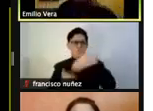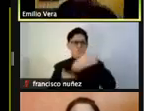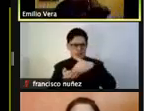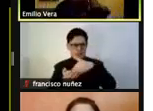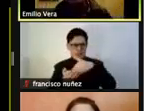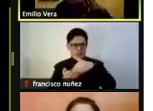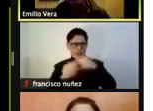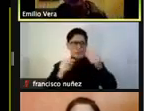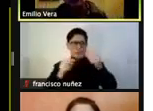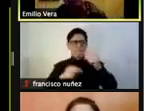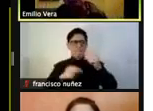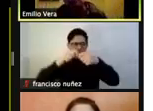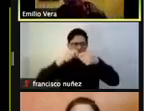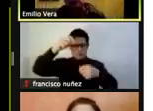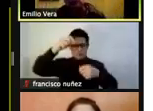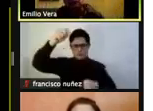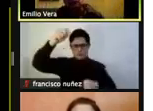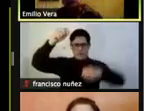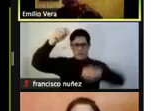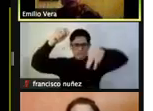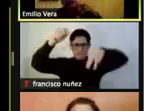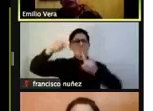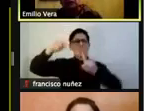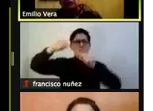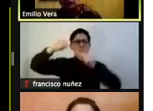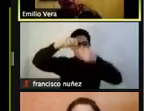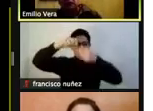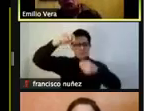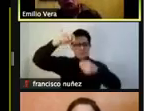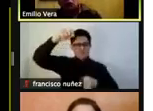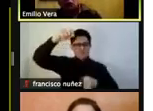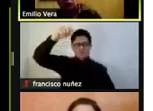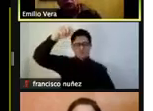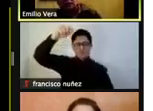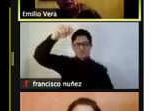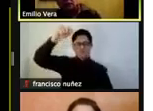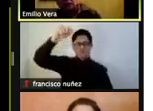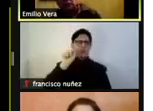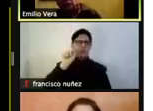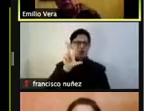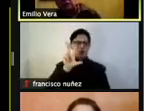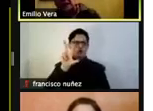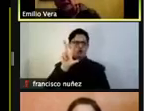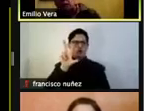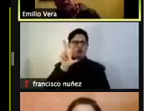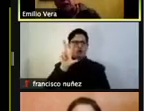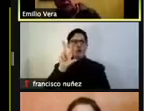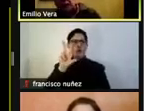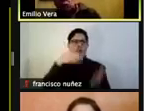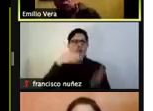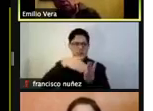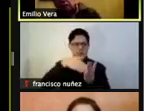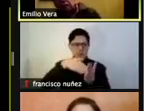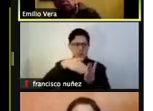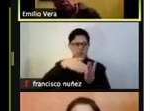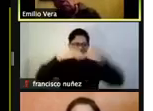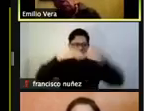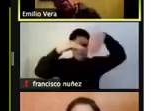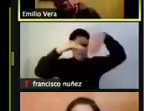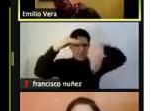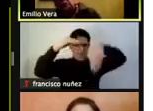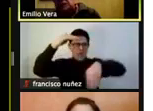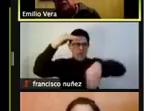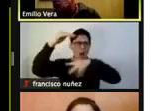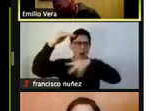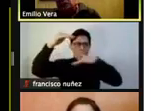que ahí estamos hablando de unos 8.000 metros de profundidad de agua, unos poquitos sedimentos. En el norte hay muy